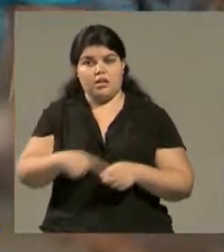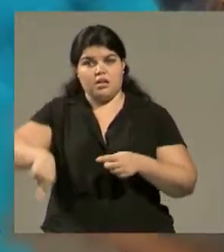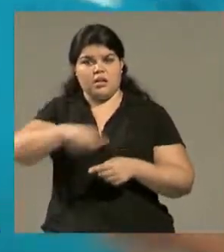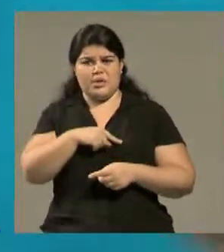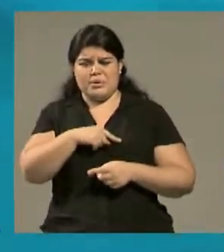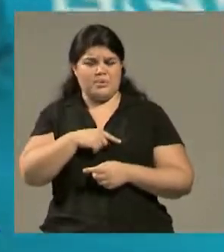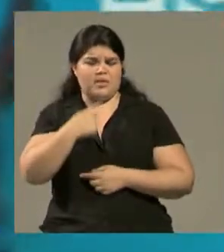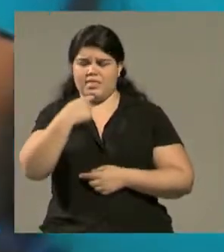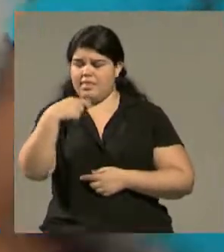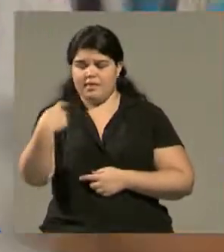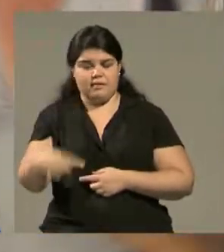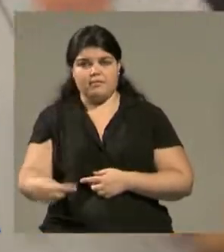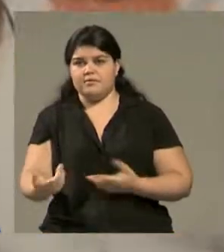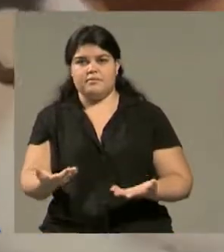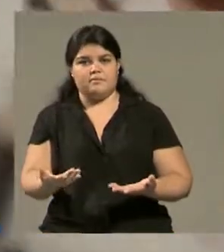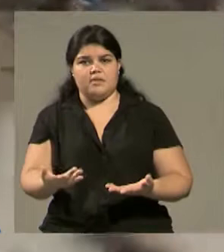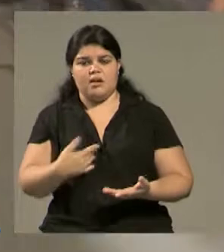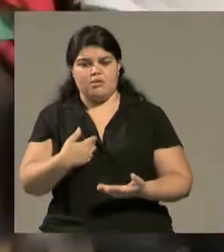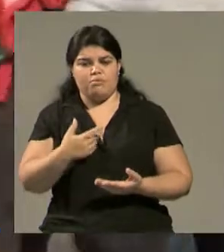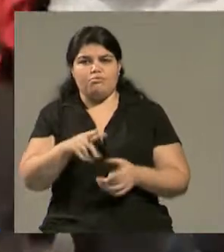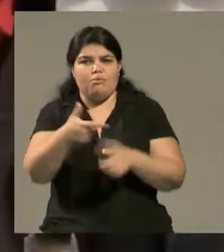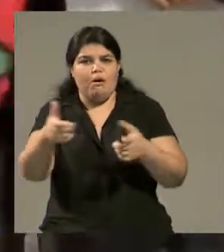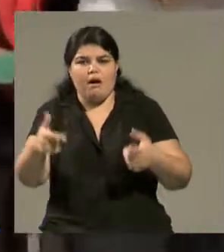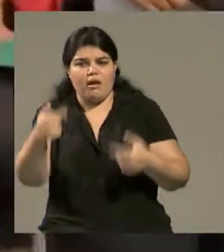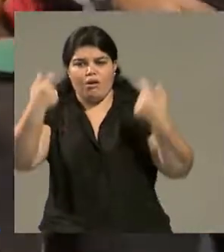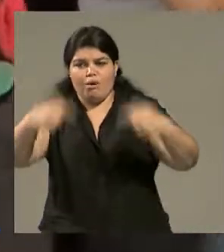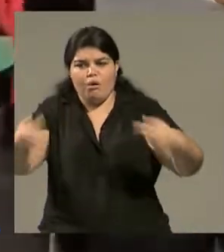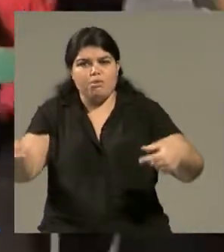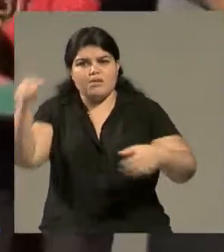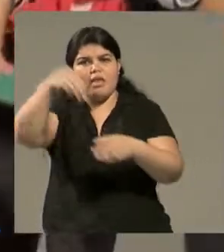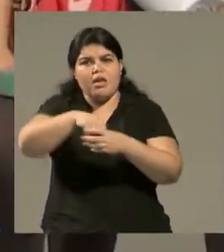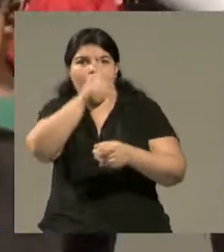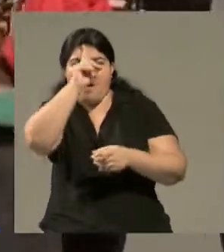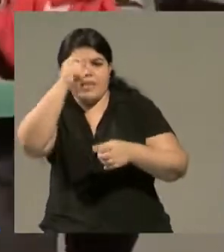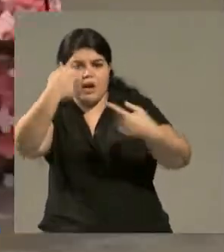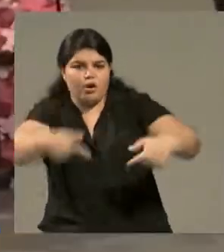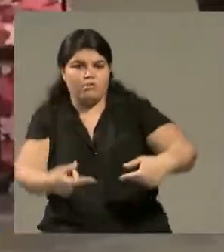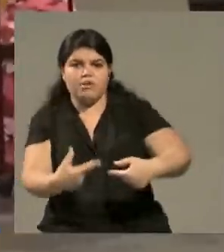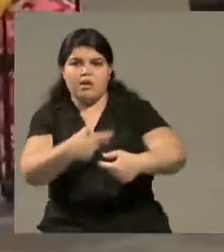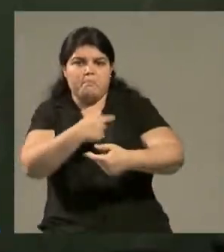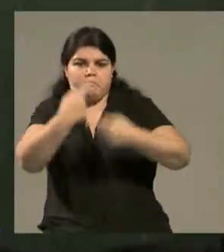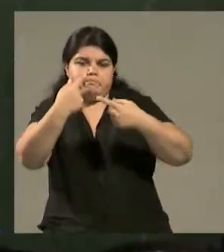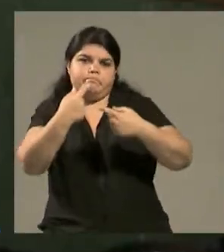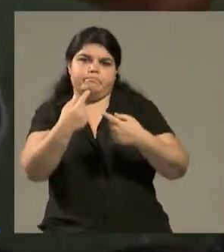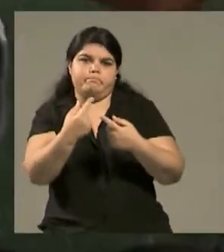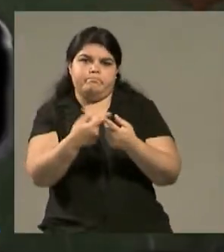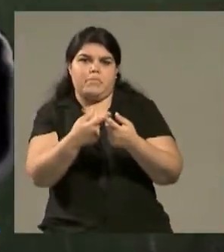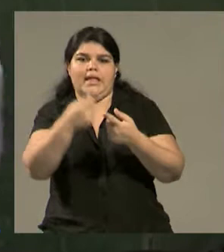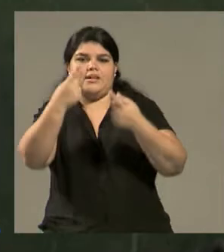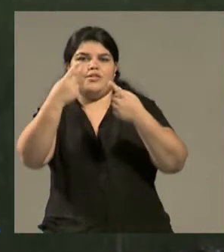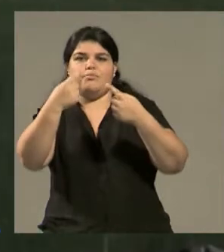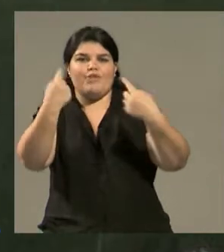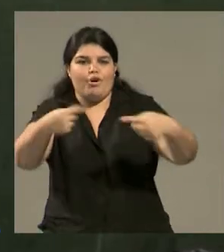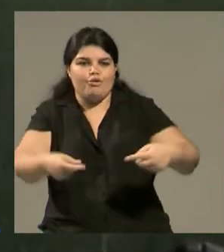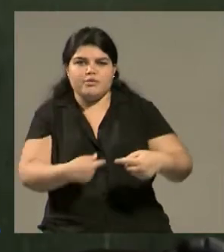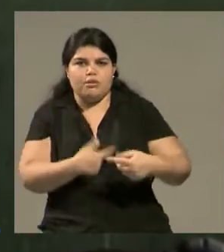pues triste porque no hay en los sitios donde se dializan justamente los